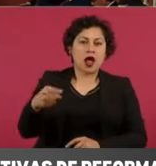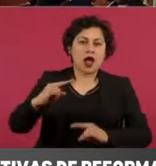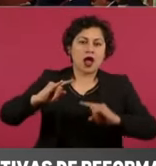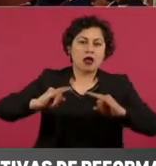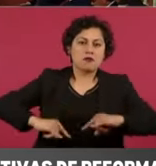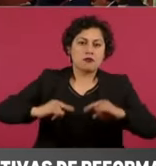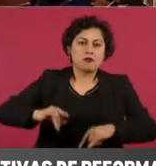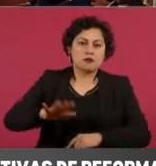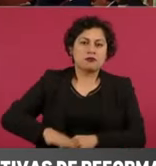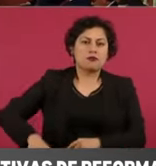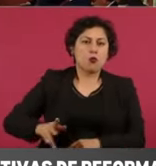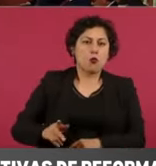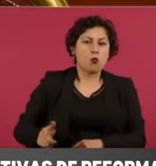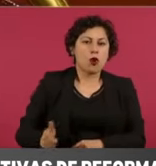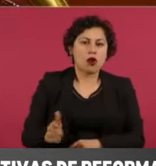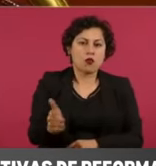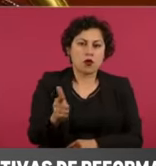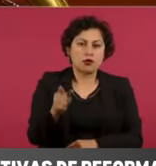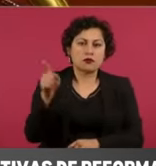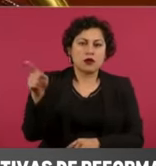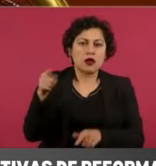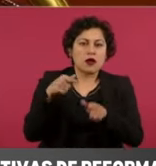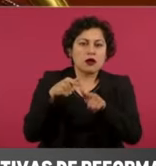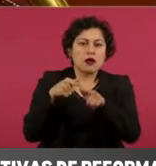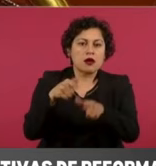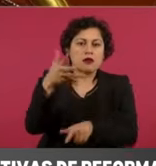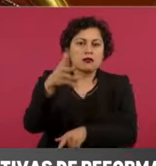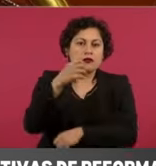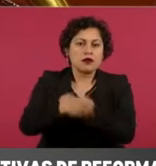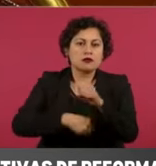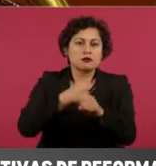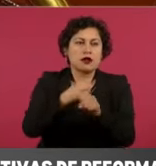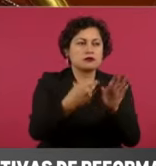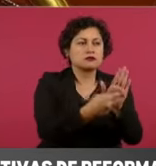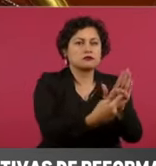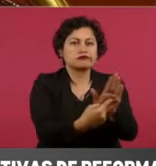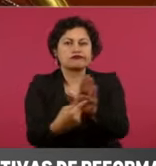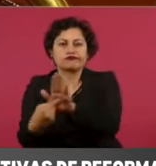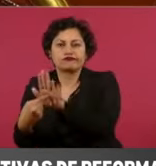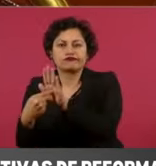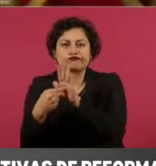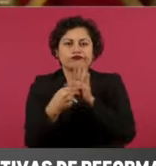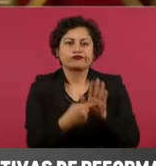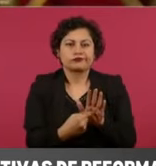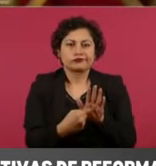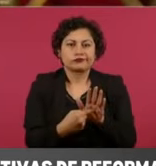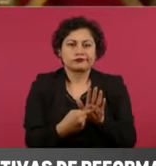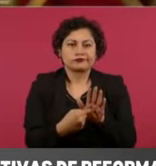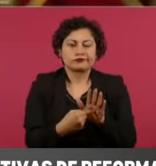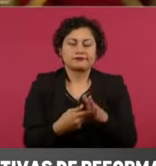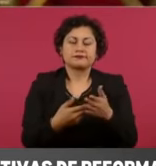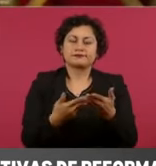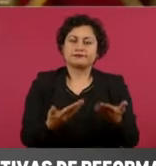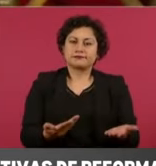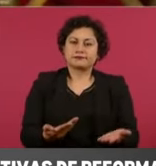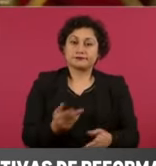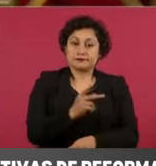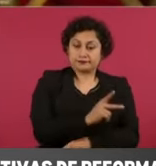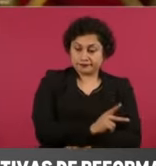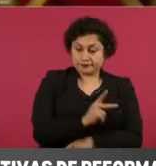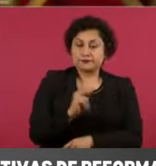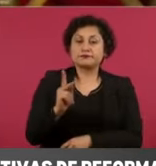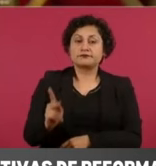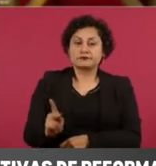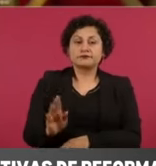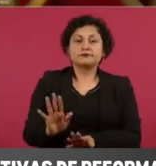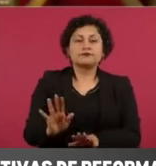de Guanajuato. Lo mismo se puede decir de la vida pública de